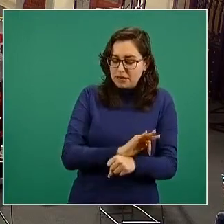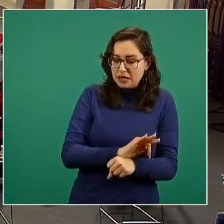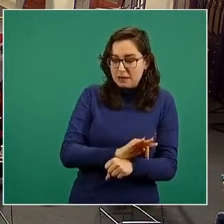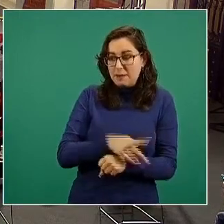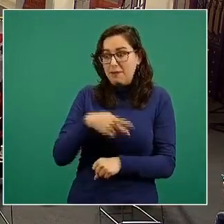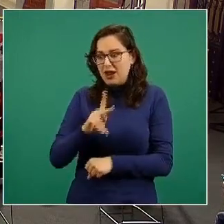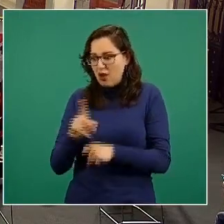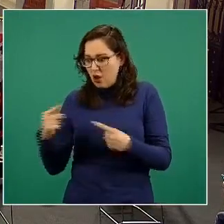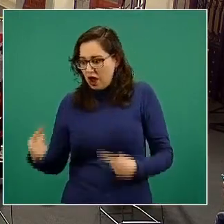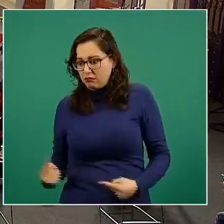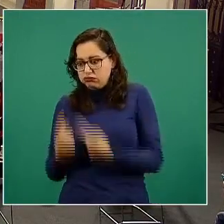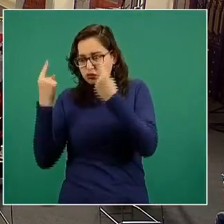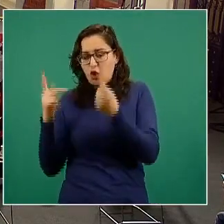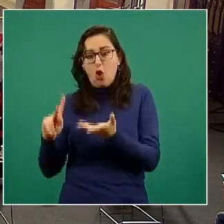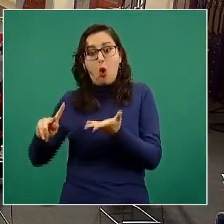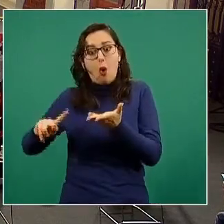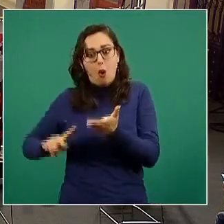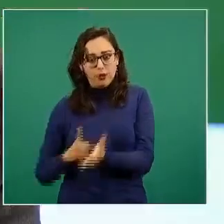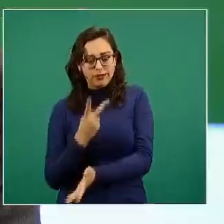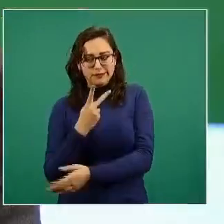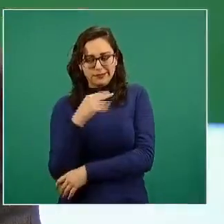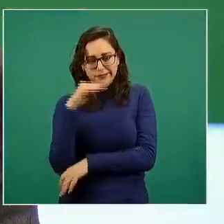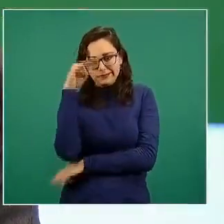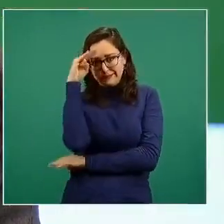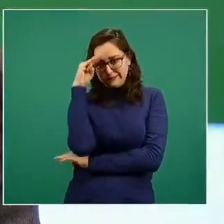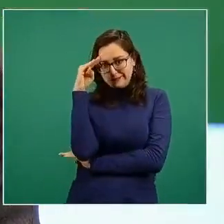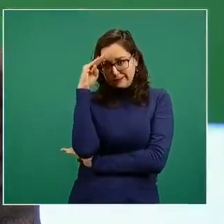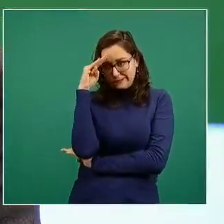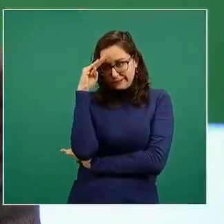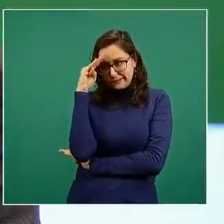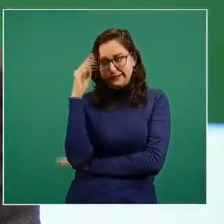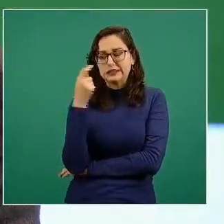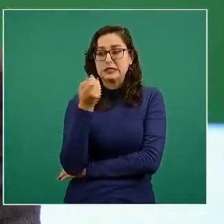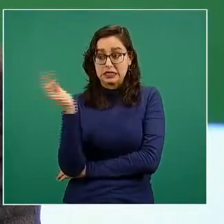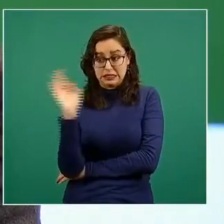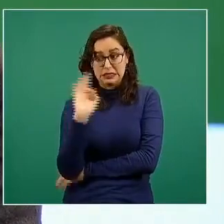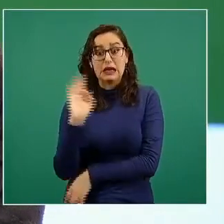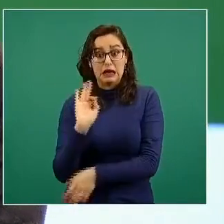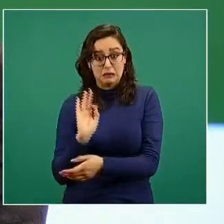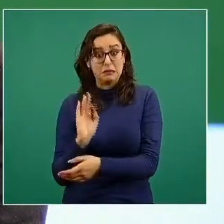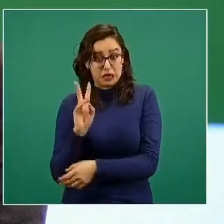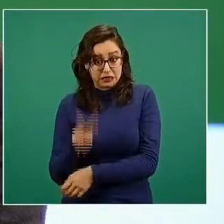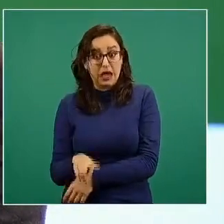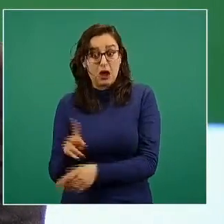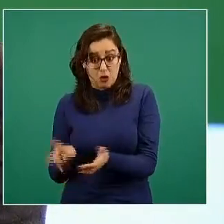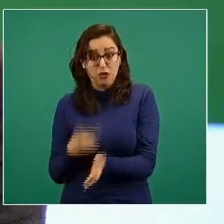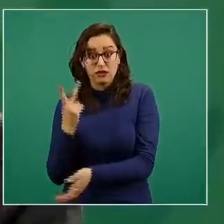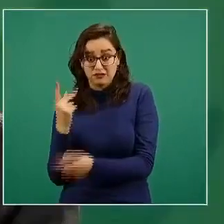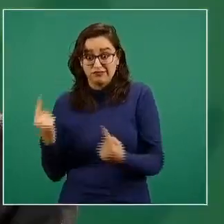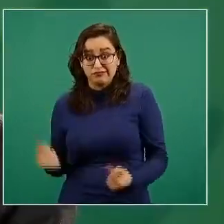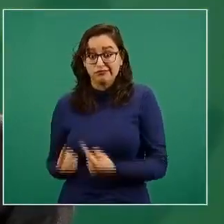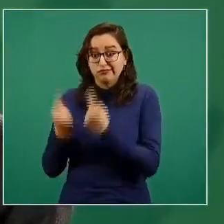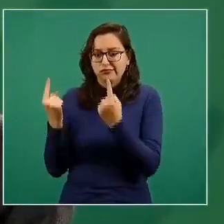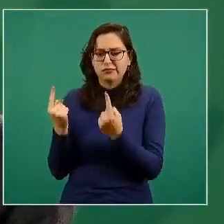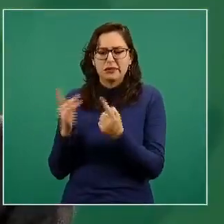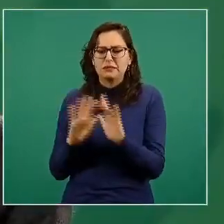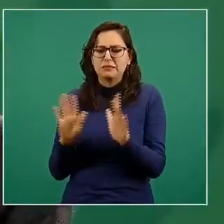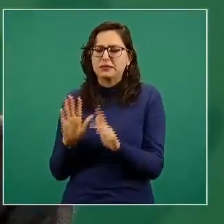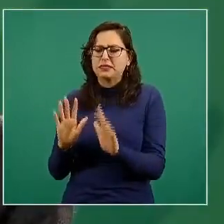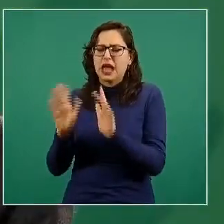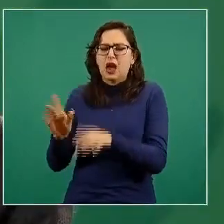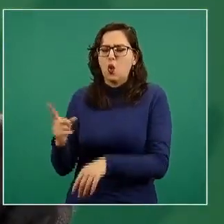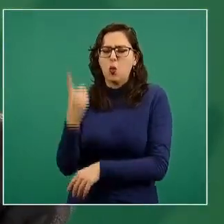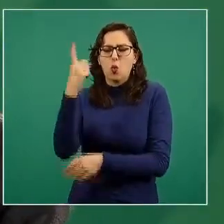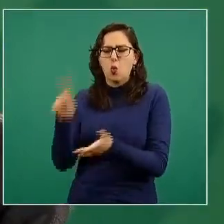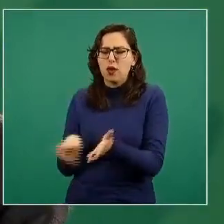riesgo de que tengan una nueva reacción alérgica, lo cual es altamente probable, desde luego pesa más el riesgo que el